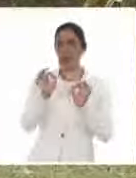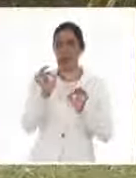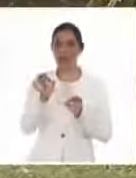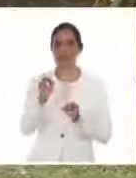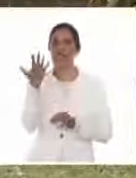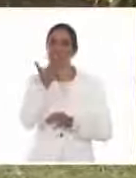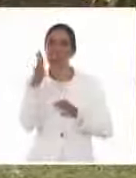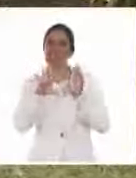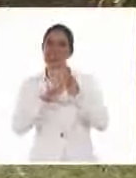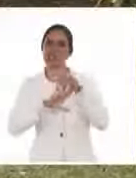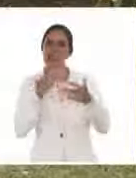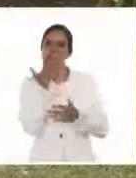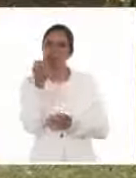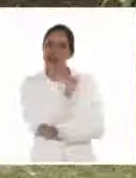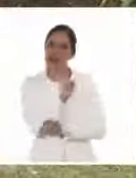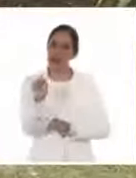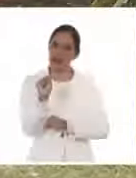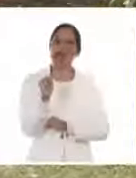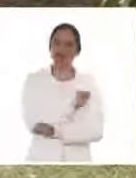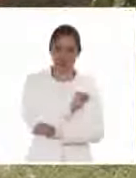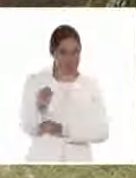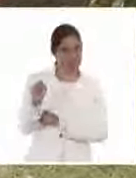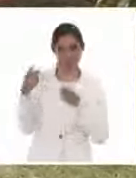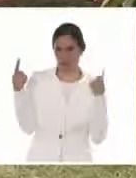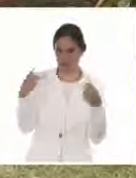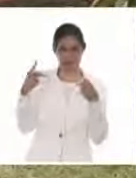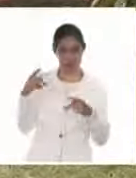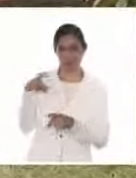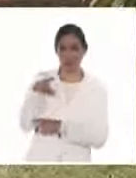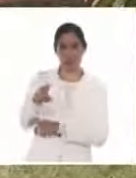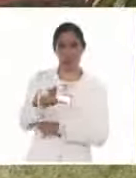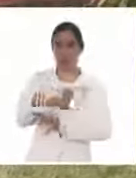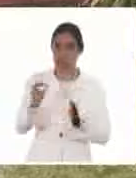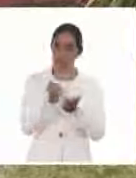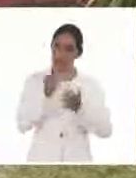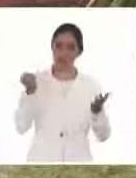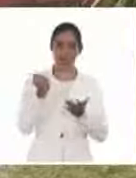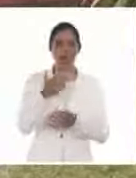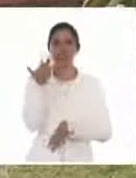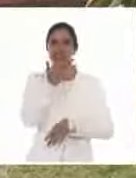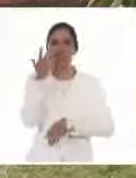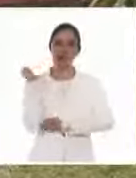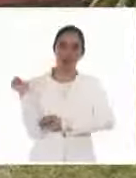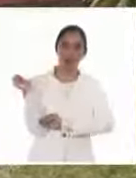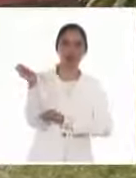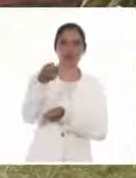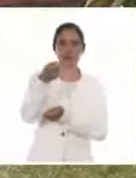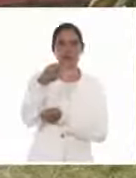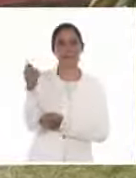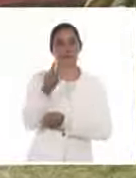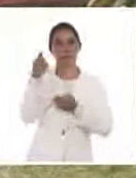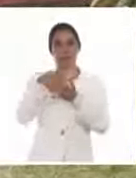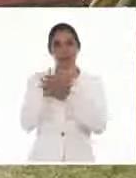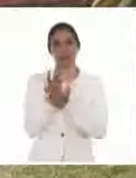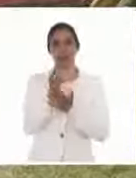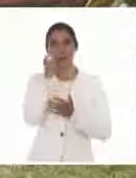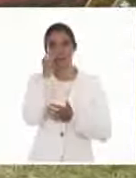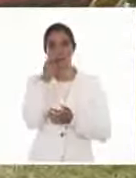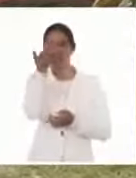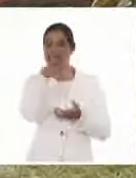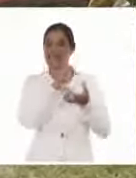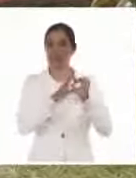Veremos si esta vez ocurre lo mismo. Ya está confirmado el duelo de lanzadores del primer día, Leonel Gutiérrez por Artemisa y Giovanni